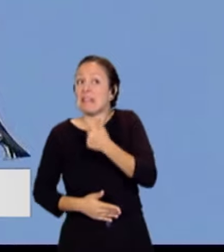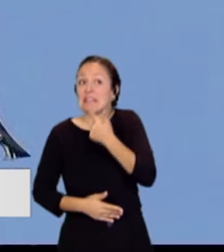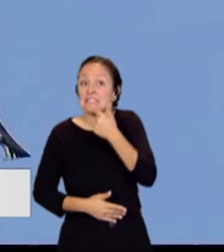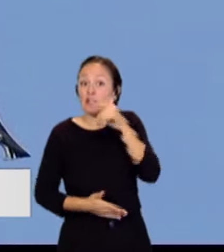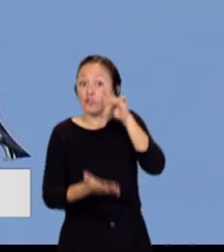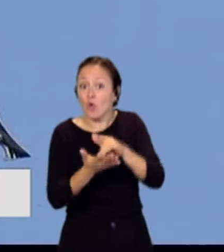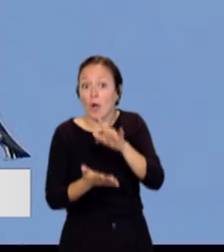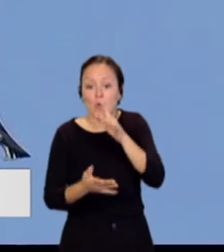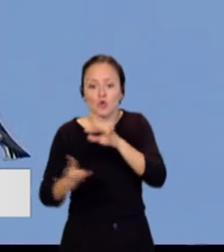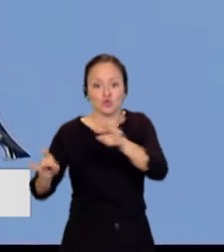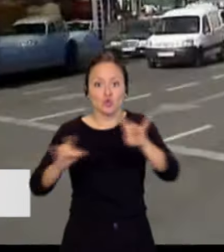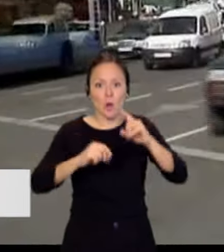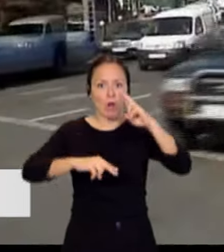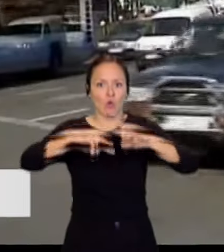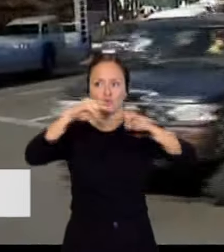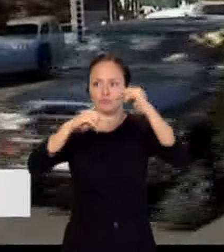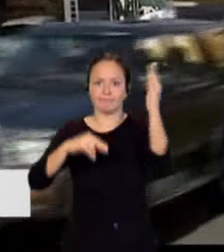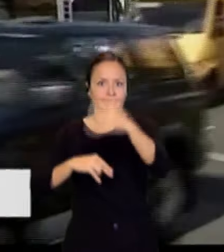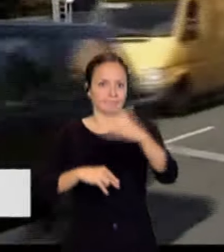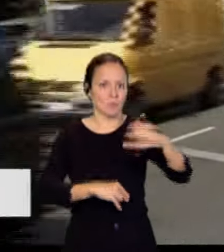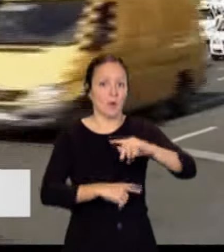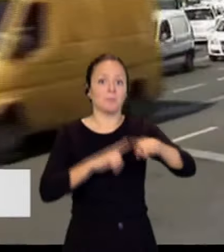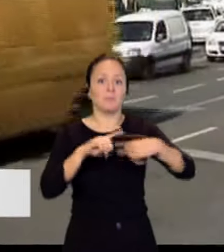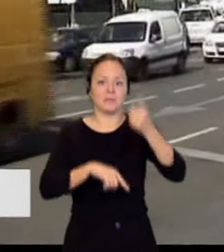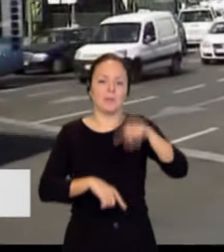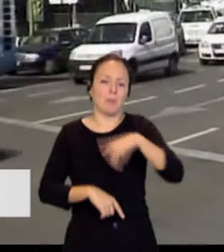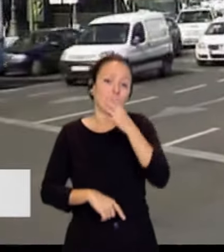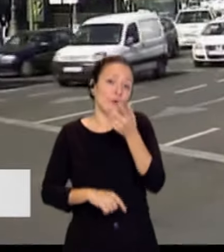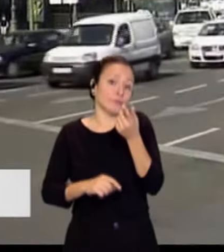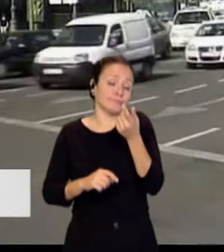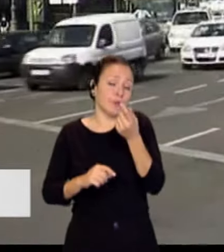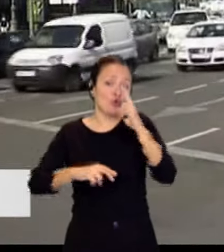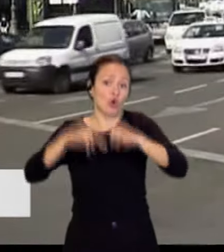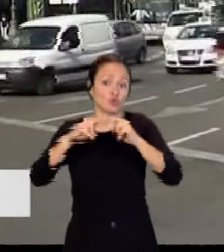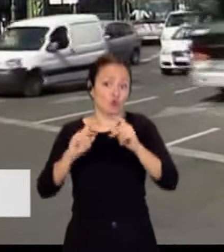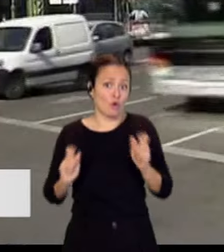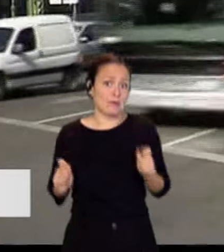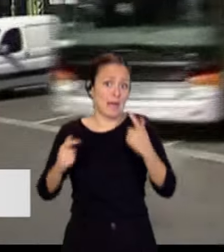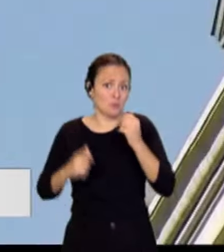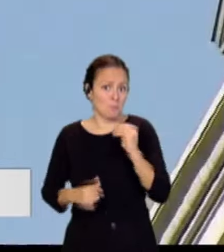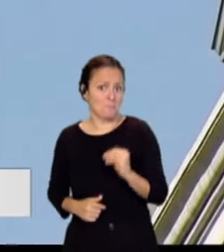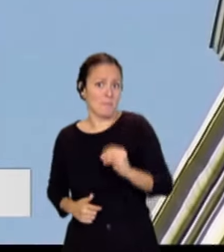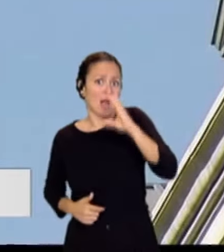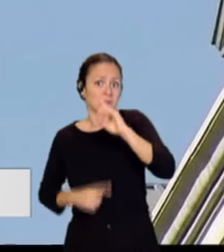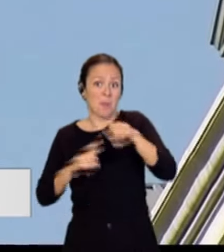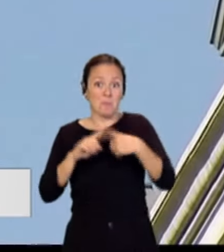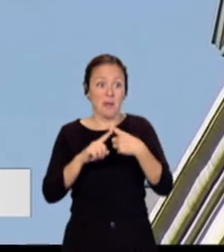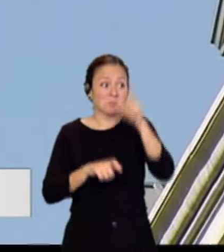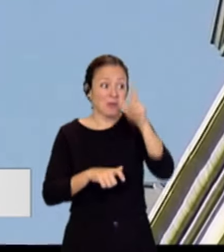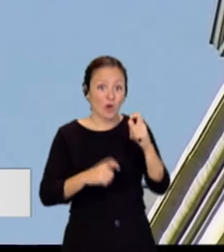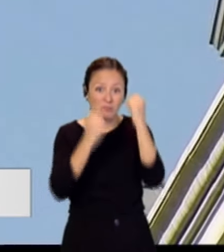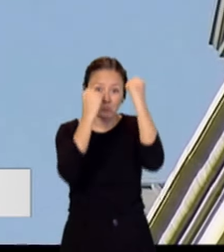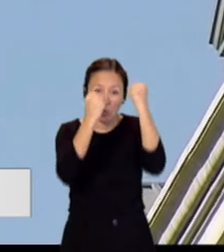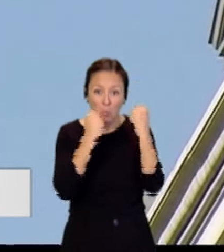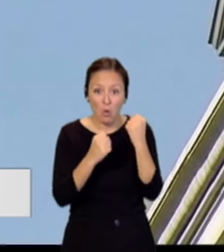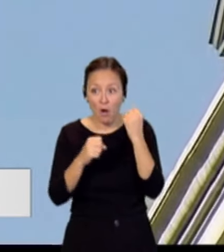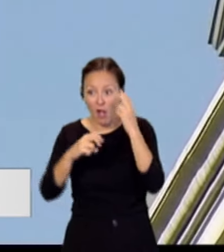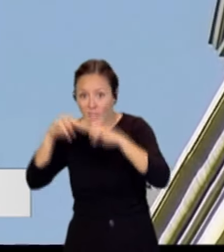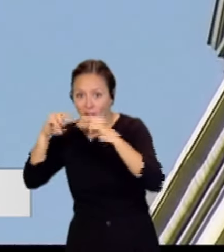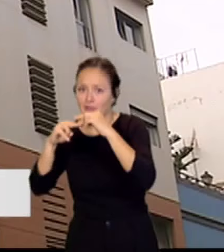por la falta de suelo para construir pero también por el incremento de los costes de construcción la escasez de mano de obra cualificada y el